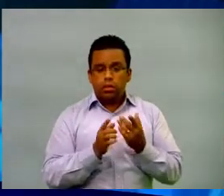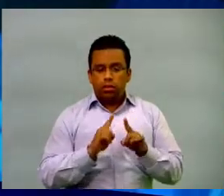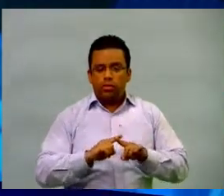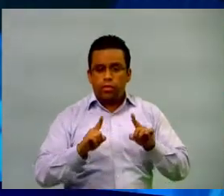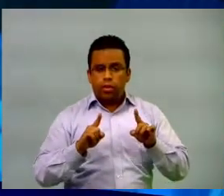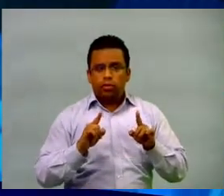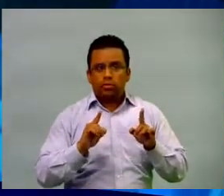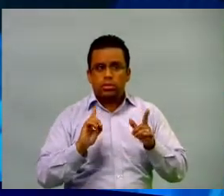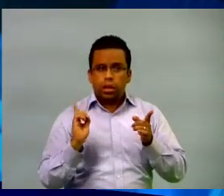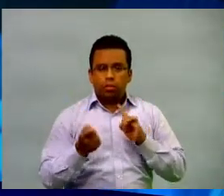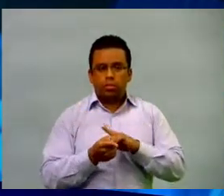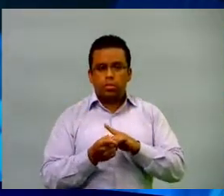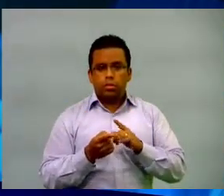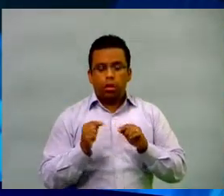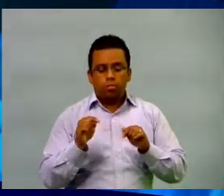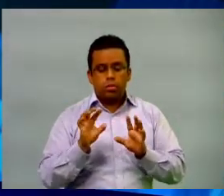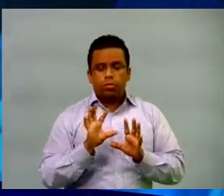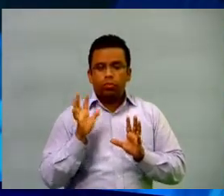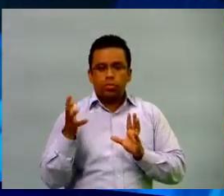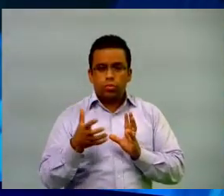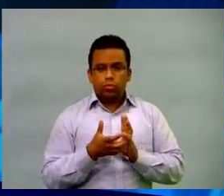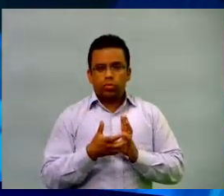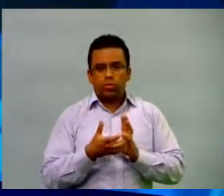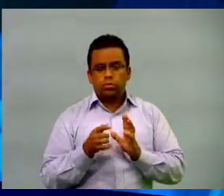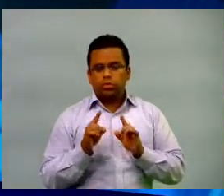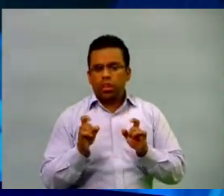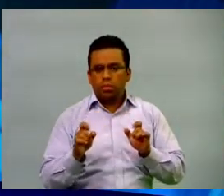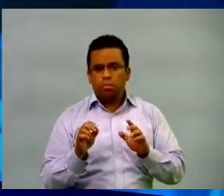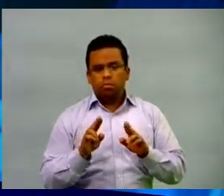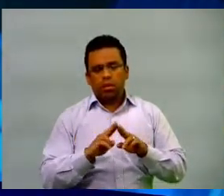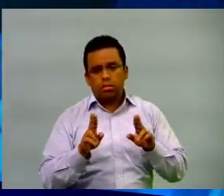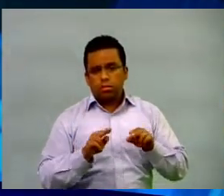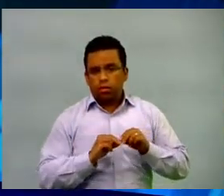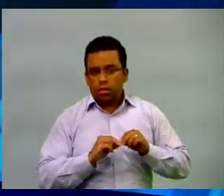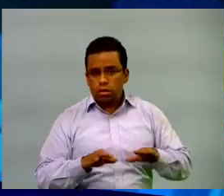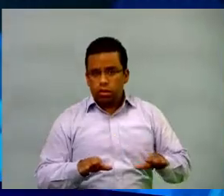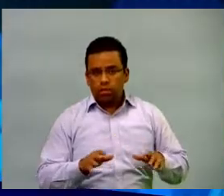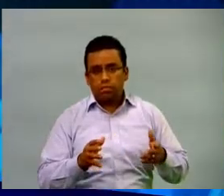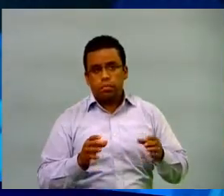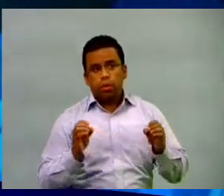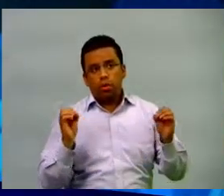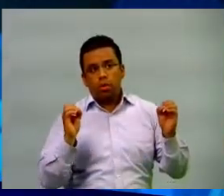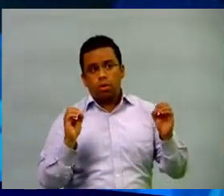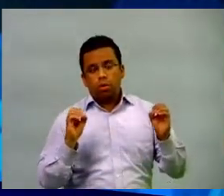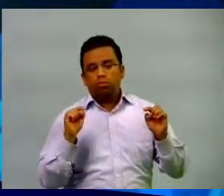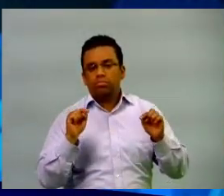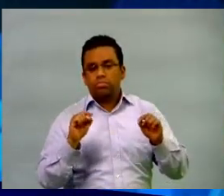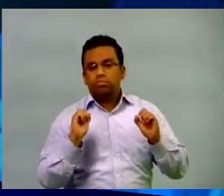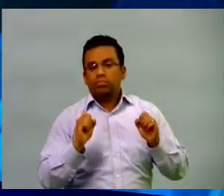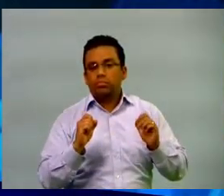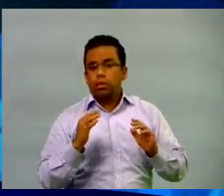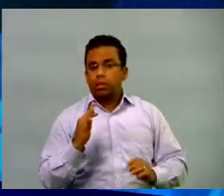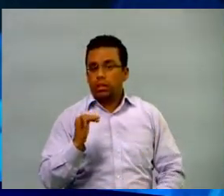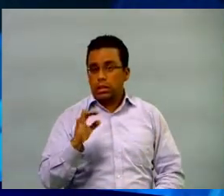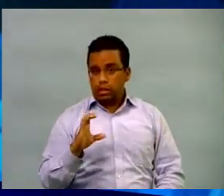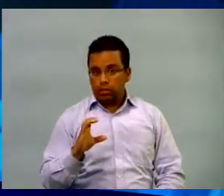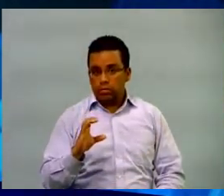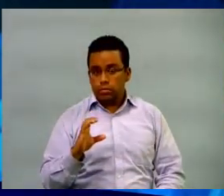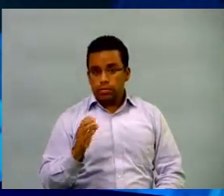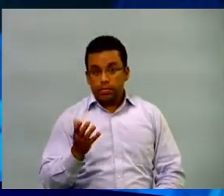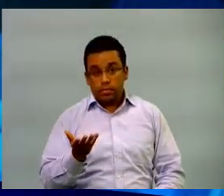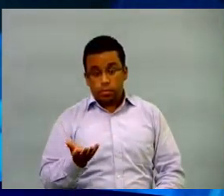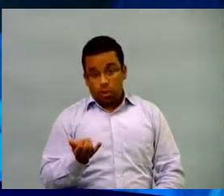mundo a través de la entrada de Internet y de lo que denominamos pues, en su conjunto las TIC.